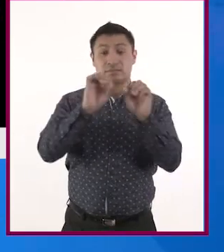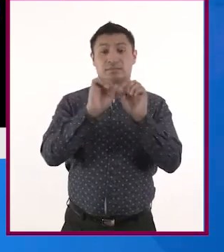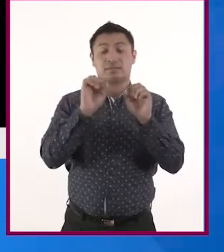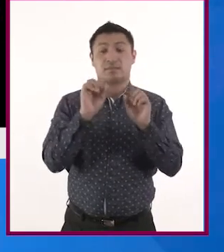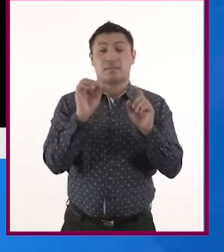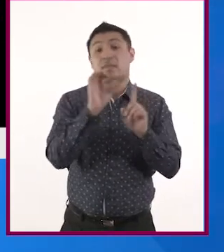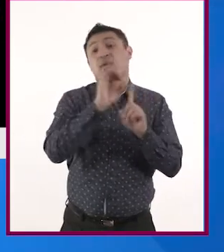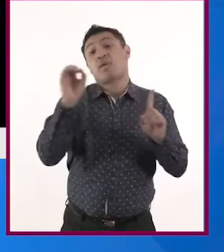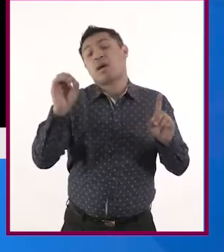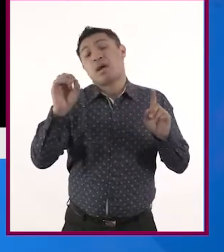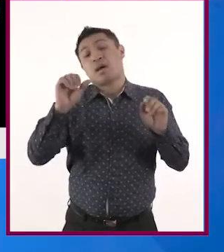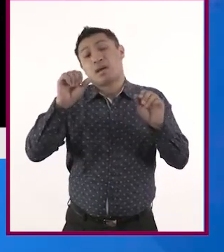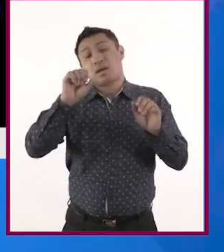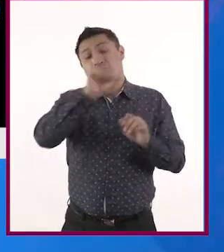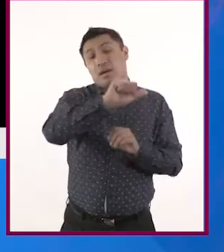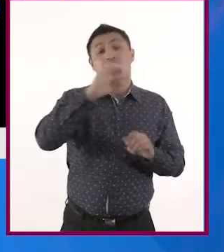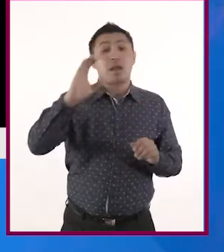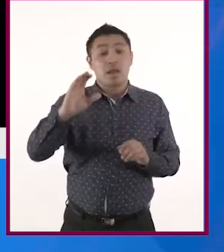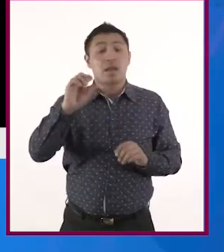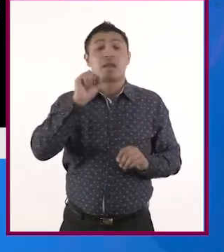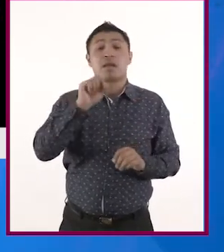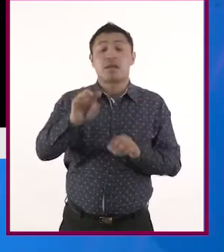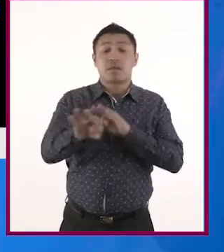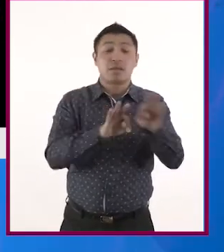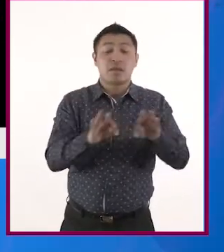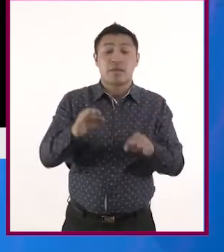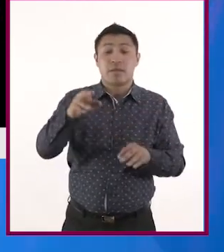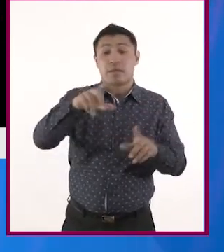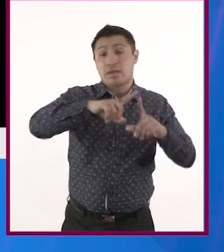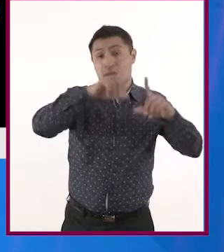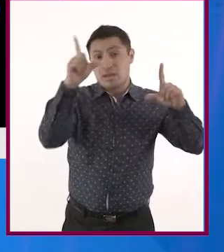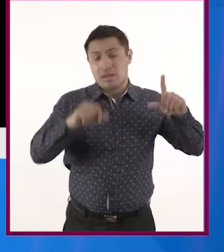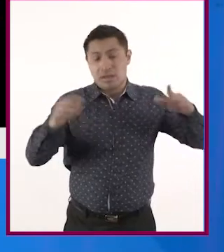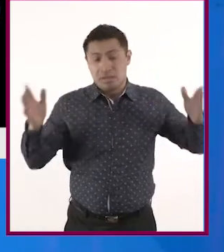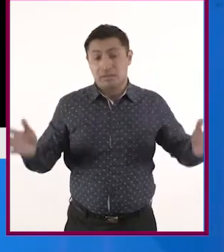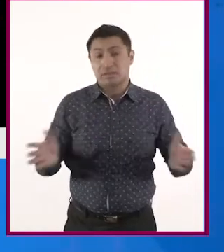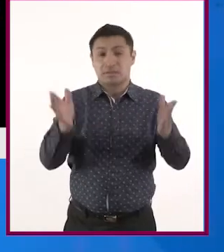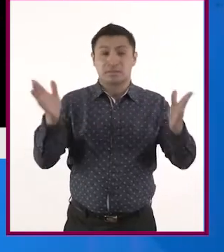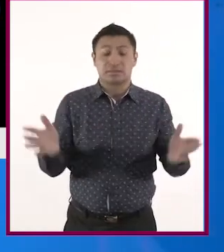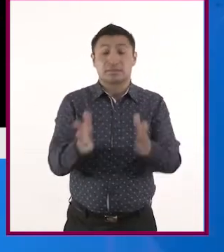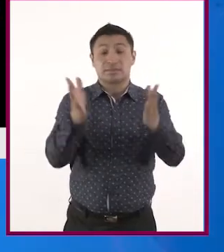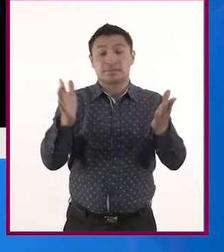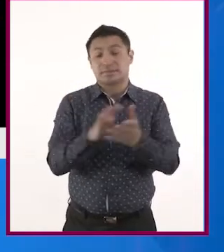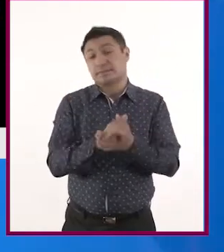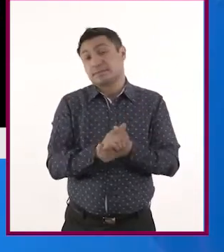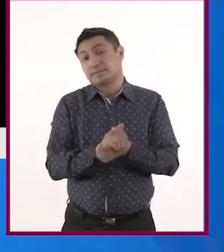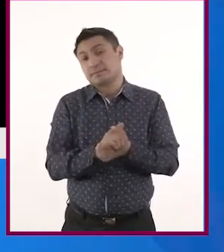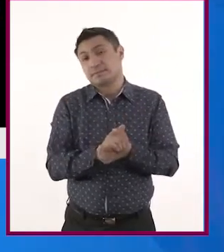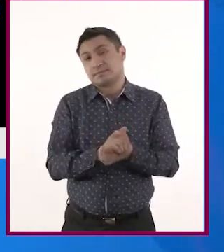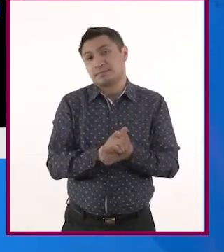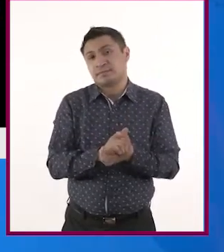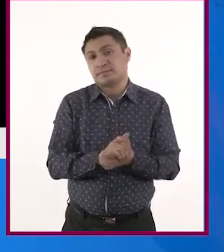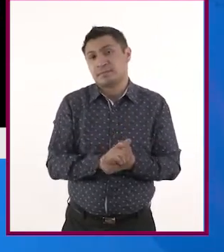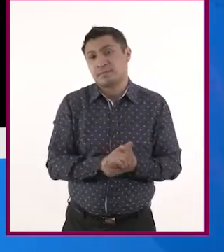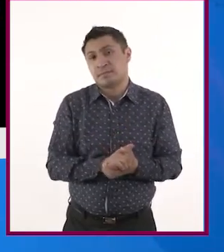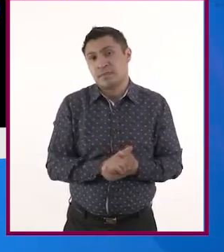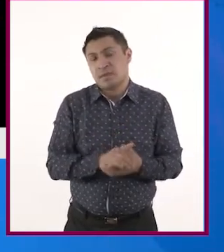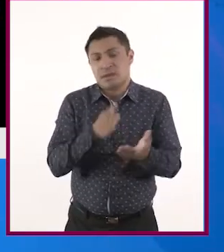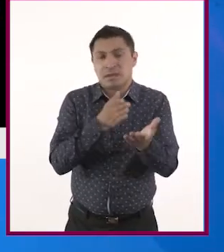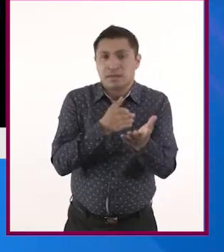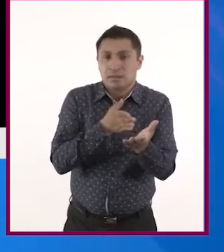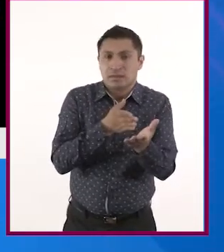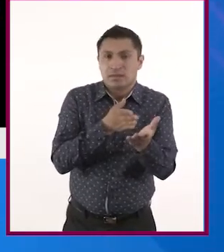de la sociedad civil que trabajan a nivel del territorio, que han impulsado mucho el poder extender el